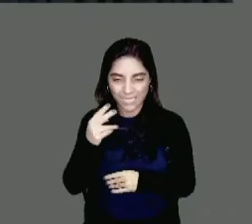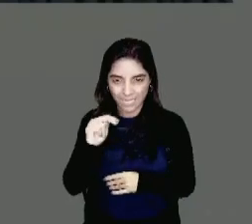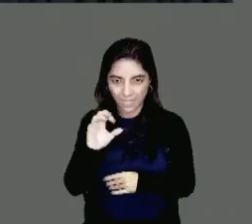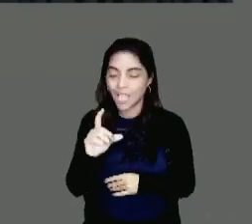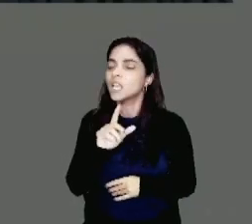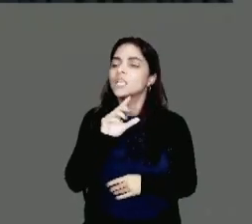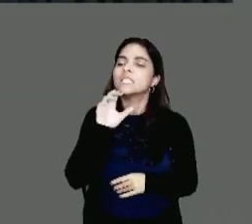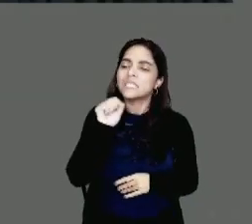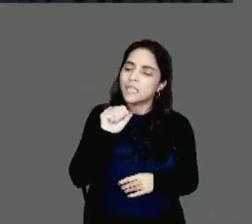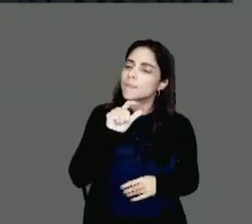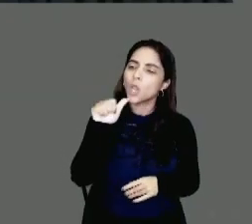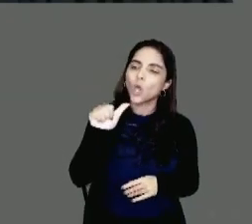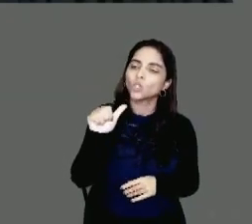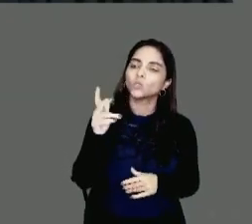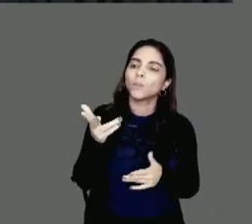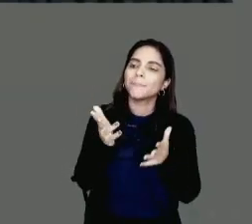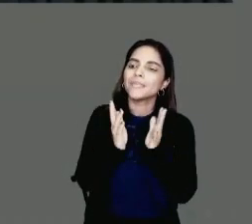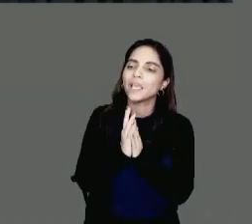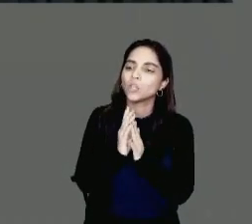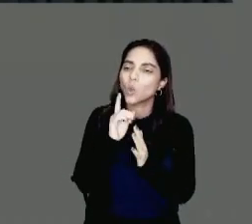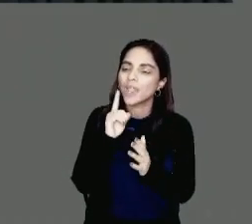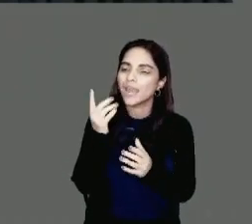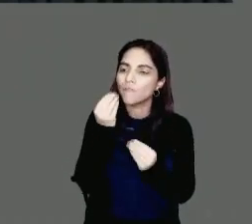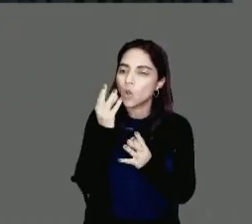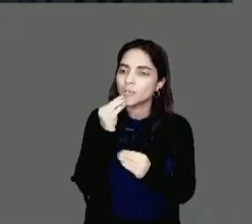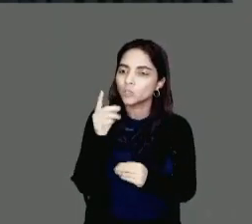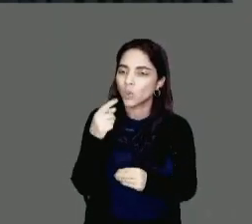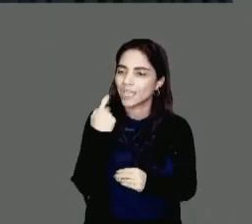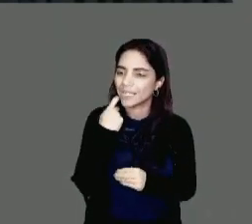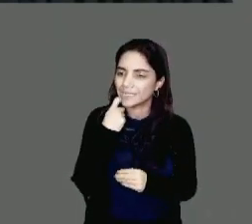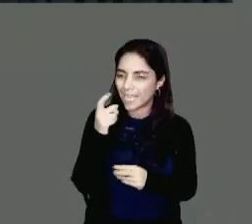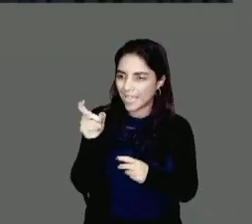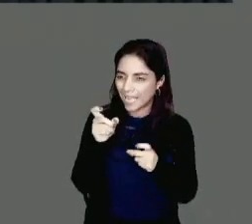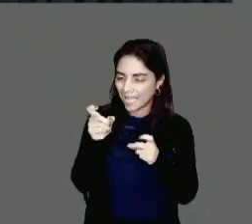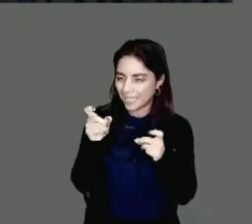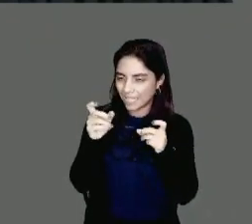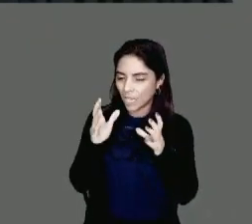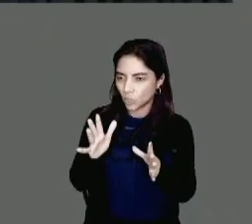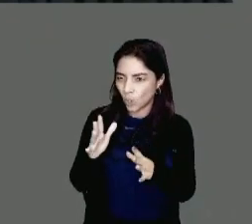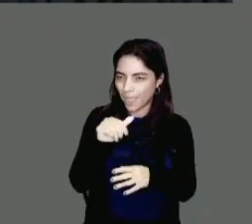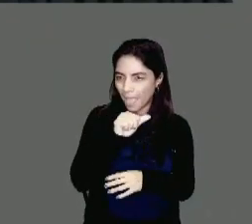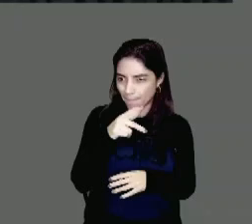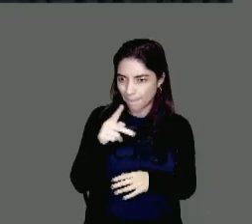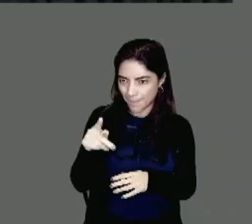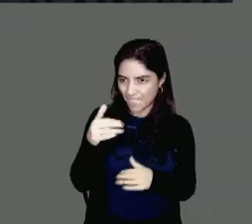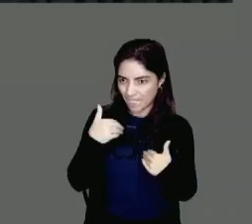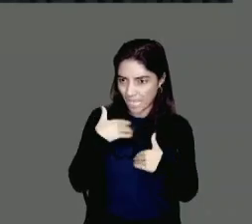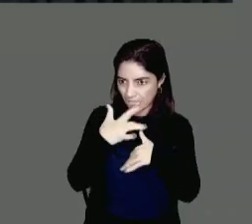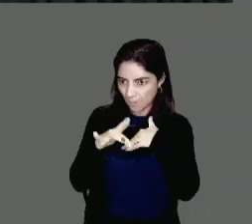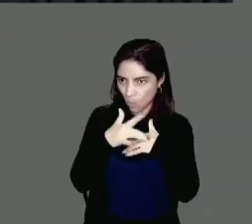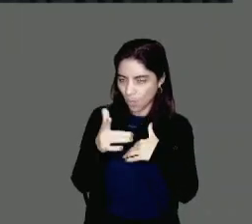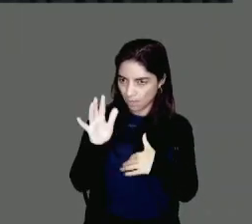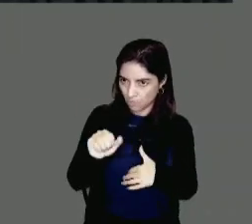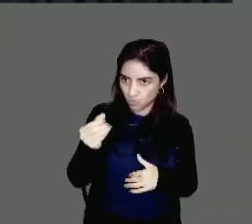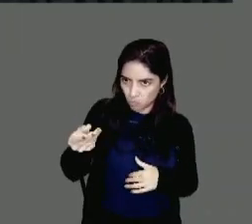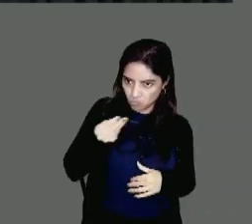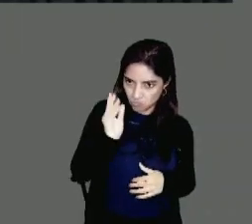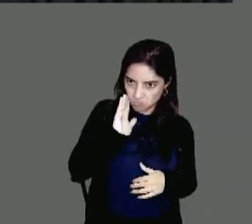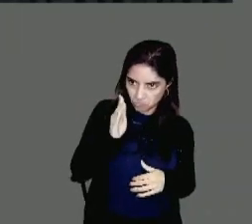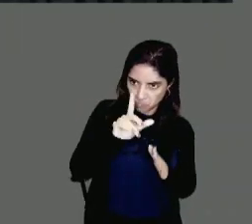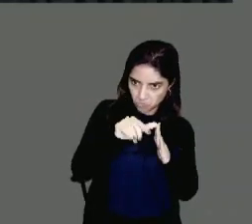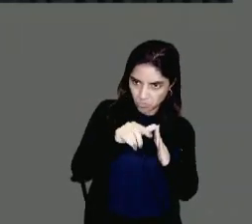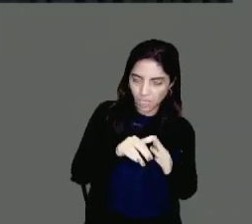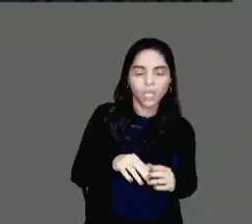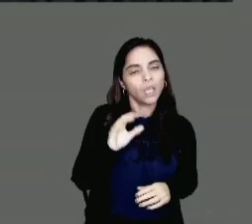documentos de de soporte que que nos comentó el director de App que están disponibles va solamente en con